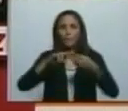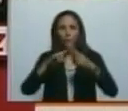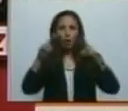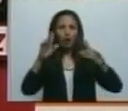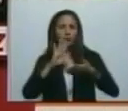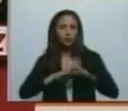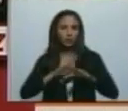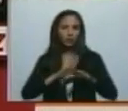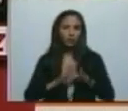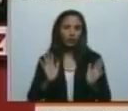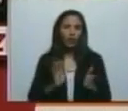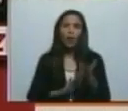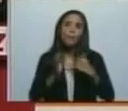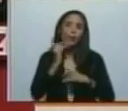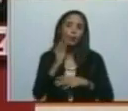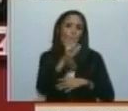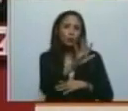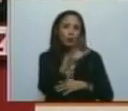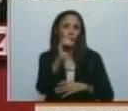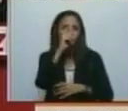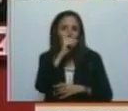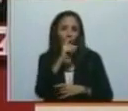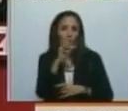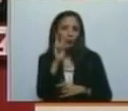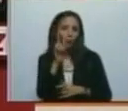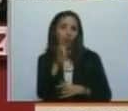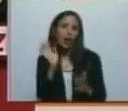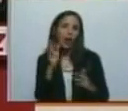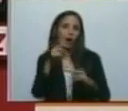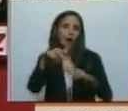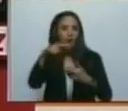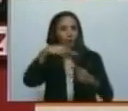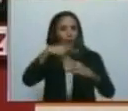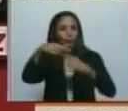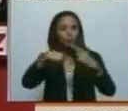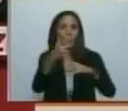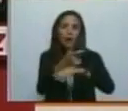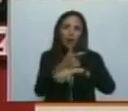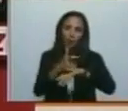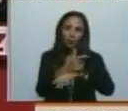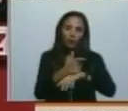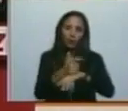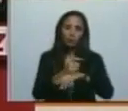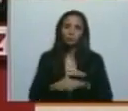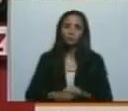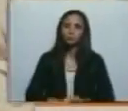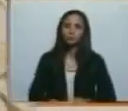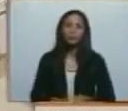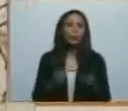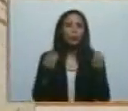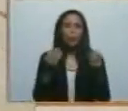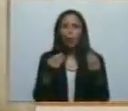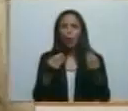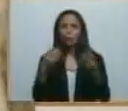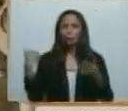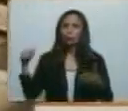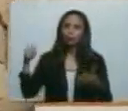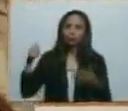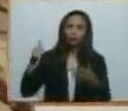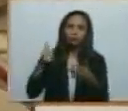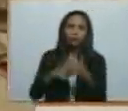que vean dentro de 50 años un revolucionario o una revolucionaria gobernando este país. Queremos que vivan mucho tiempo.